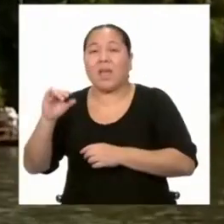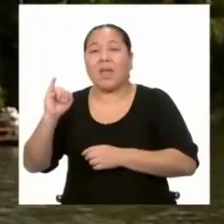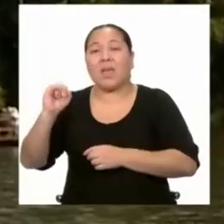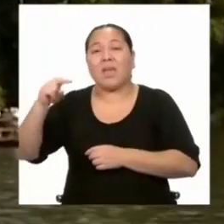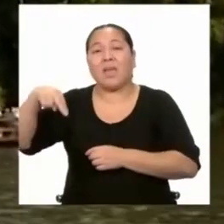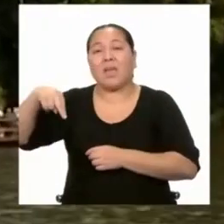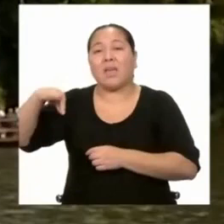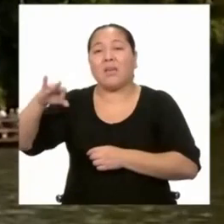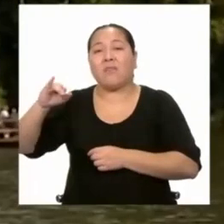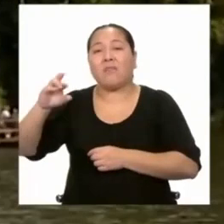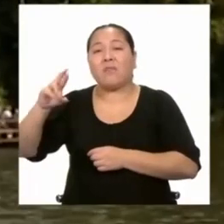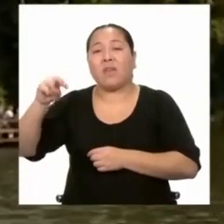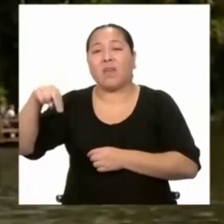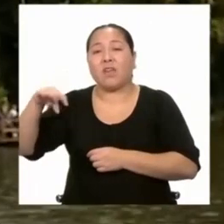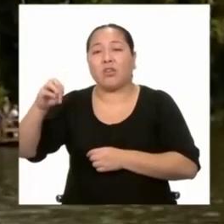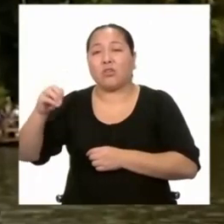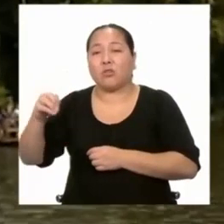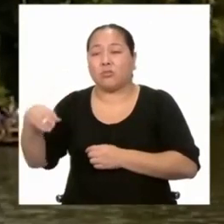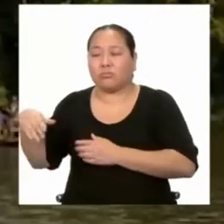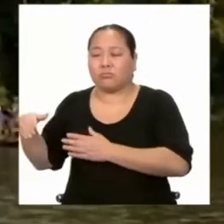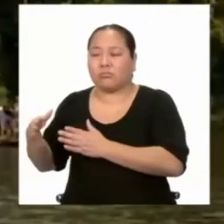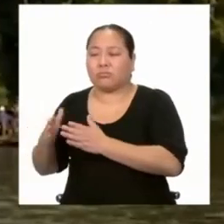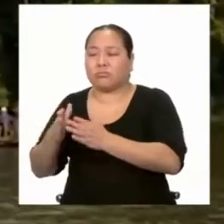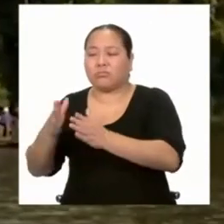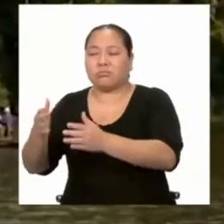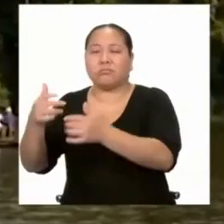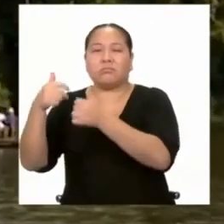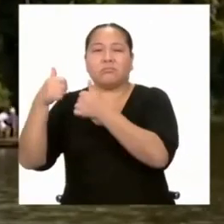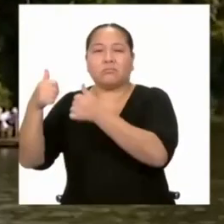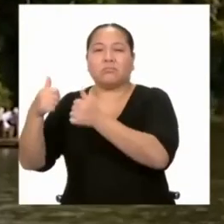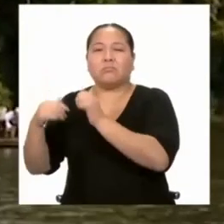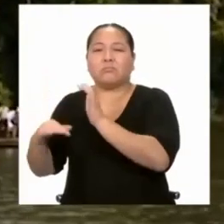es largo y próspero.